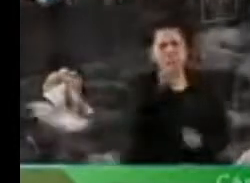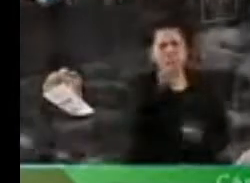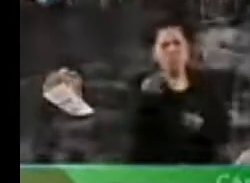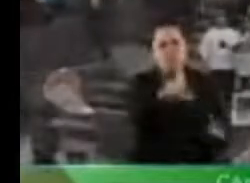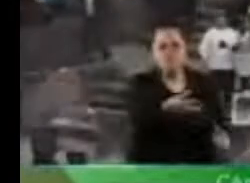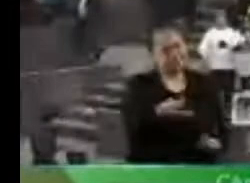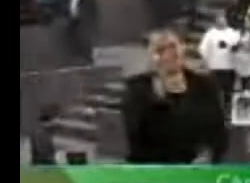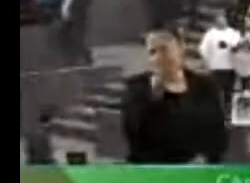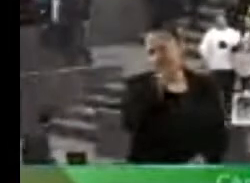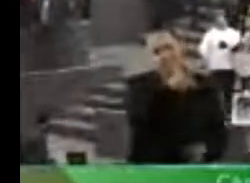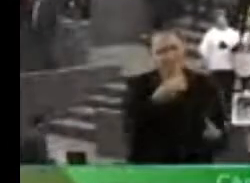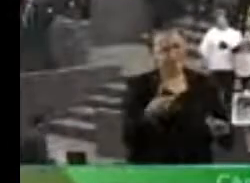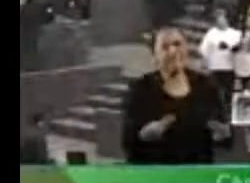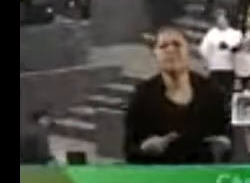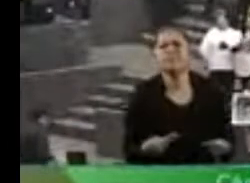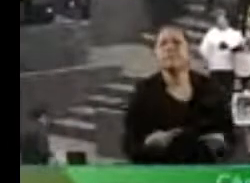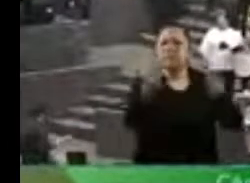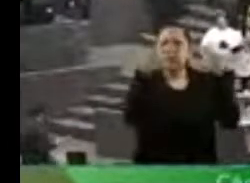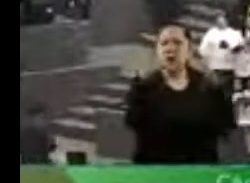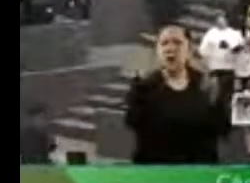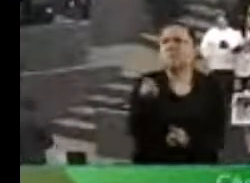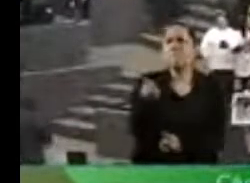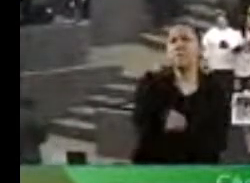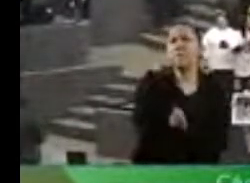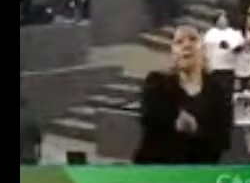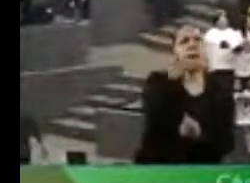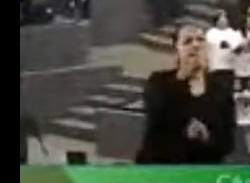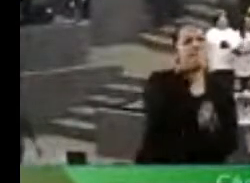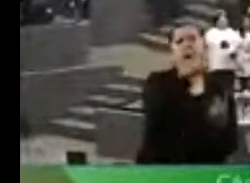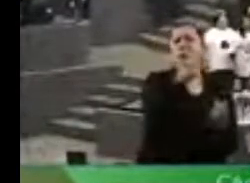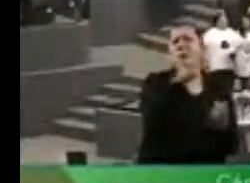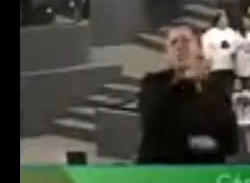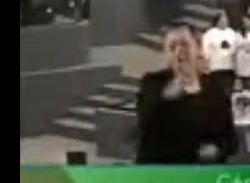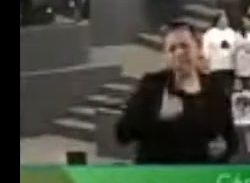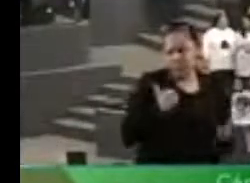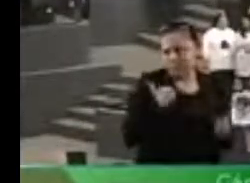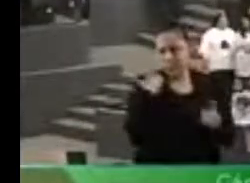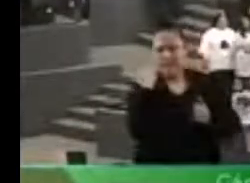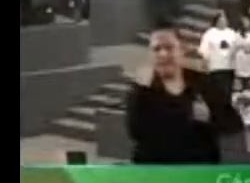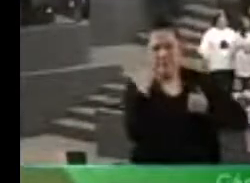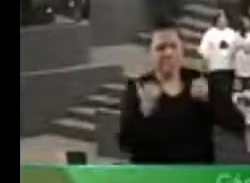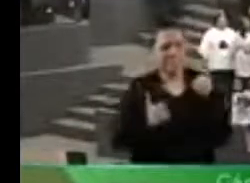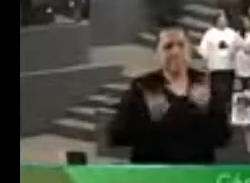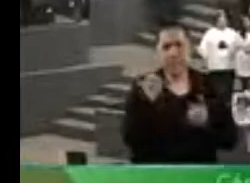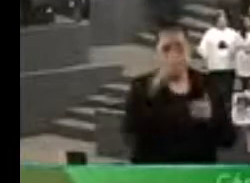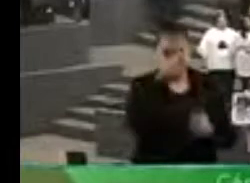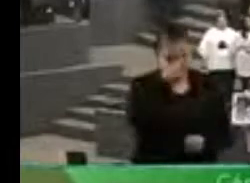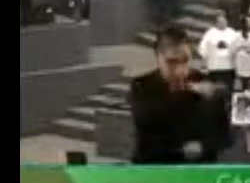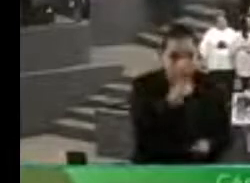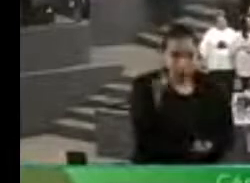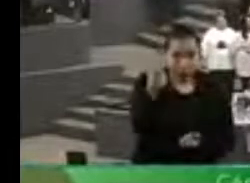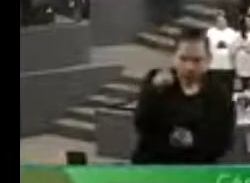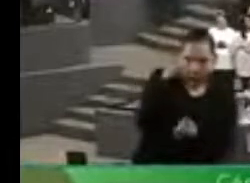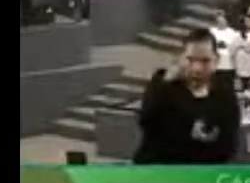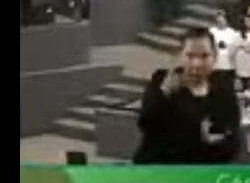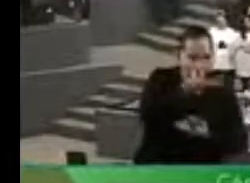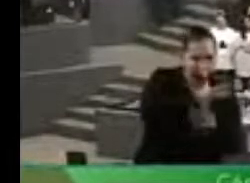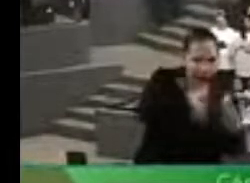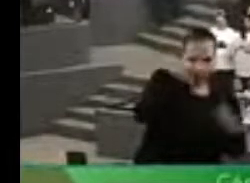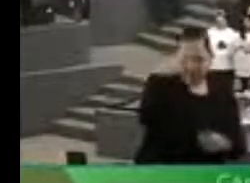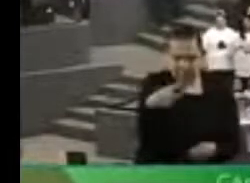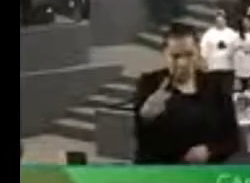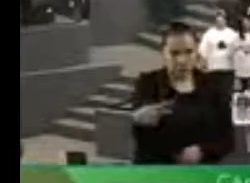sido rapaces y voraces. No han hecho una sola contribución a nuestra patria, ni en traslado